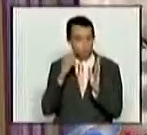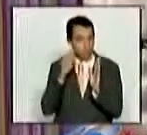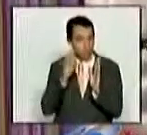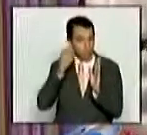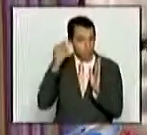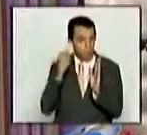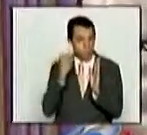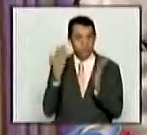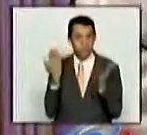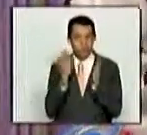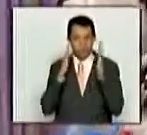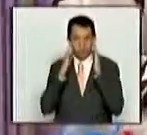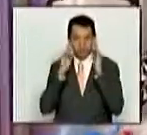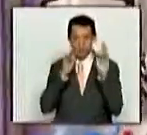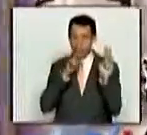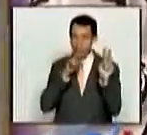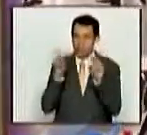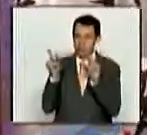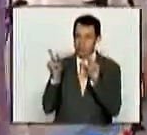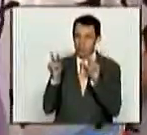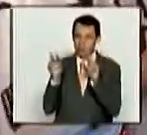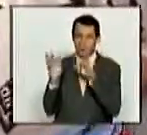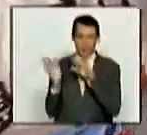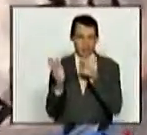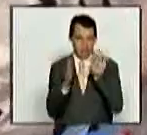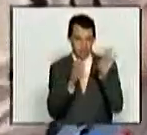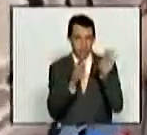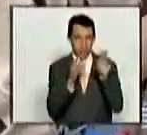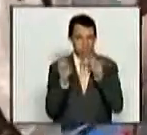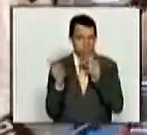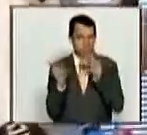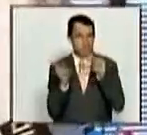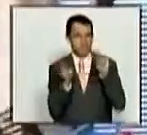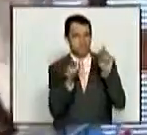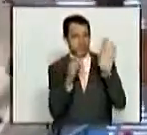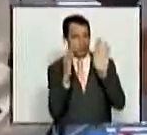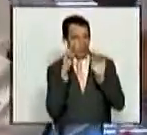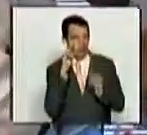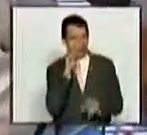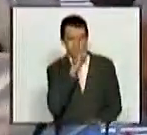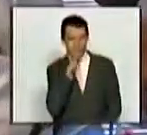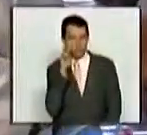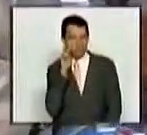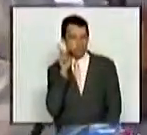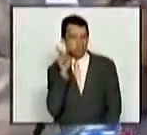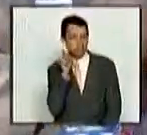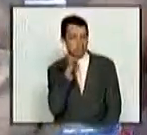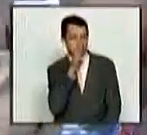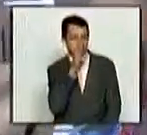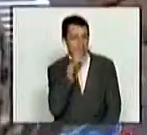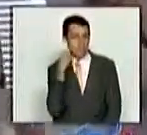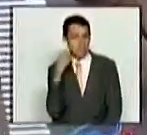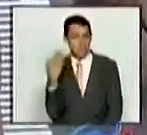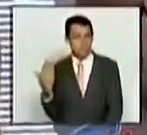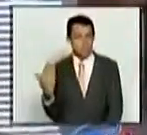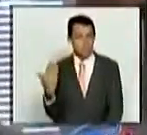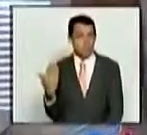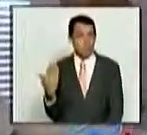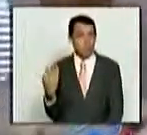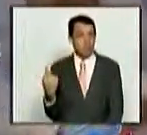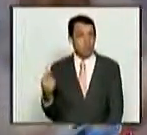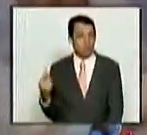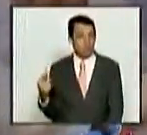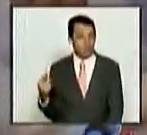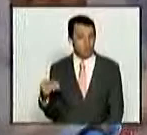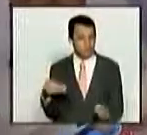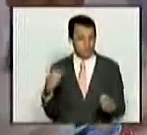mirar hacia el lado izquierdo. Eso es, para poder exponer un poco esa oreja. Y lo que vamos a hacer es que vamos